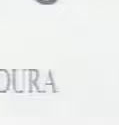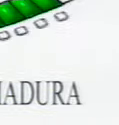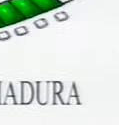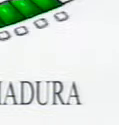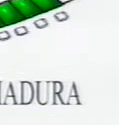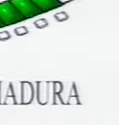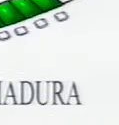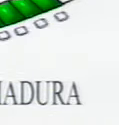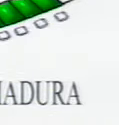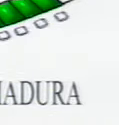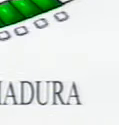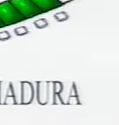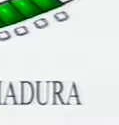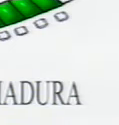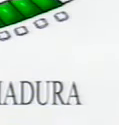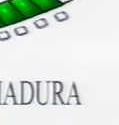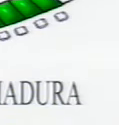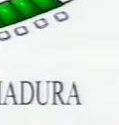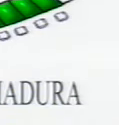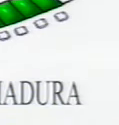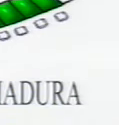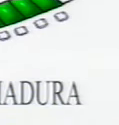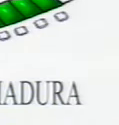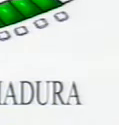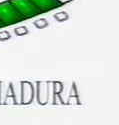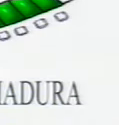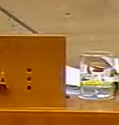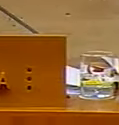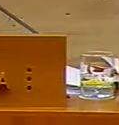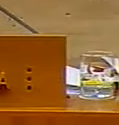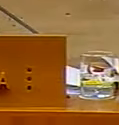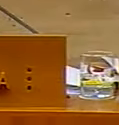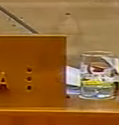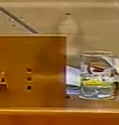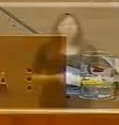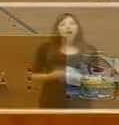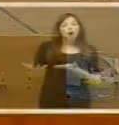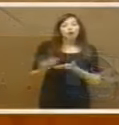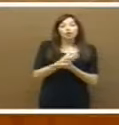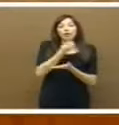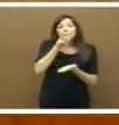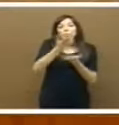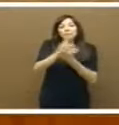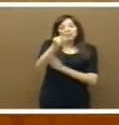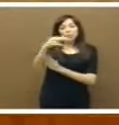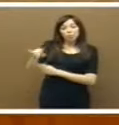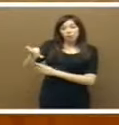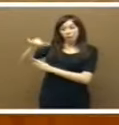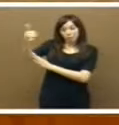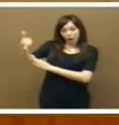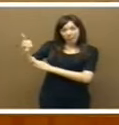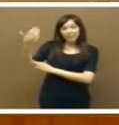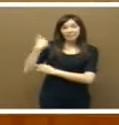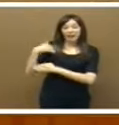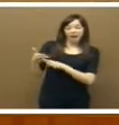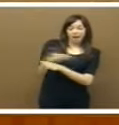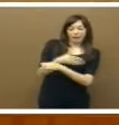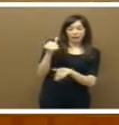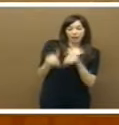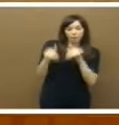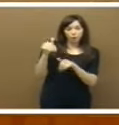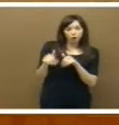enmiendas al que antes he hecho referencia. Señorías, todas las propuestas de resolución aprobadas, que han sido sometidas a votación